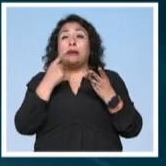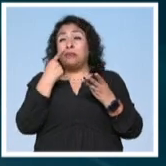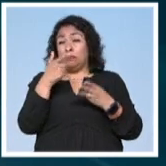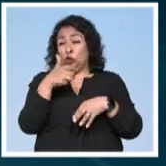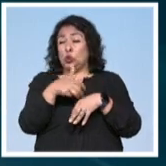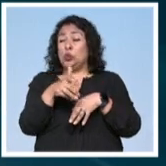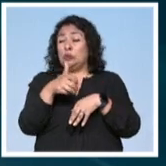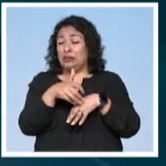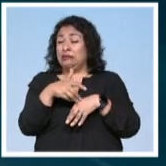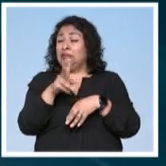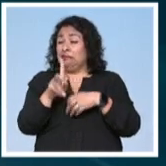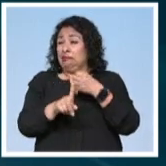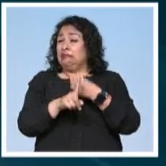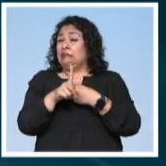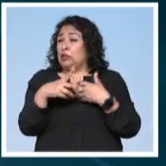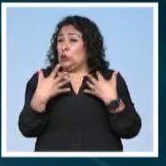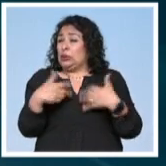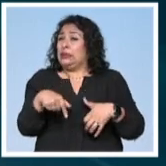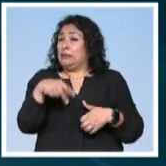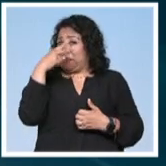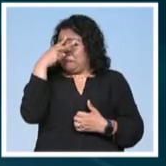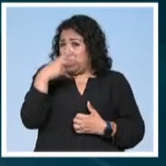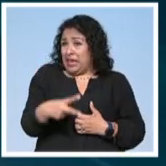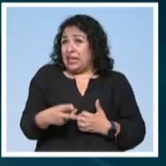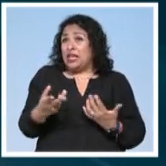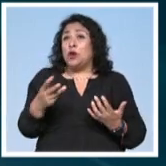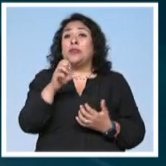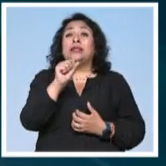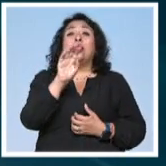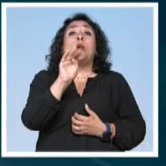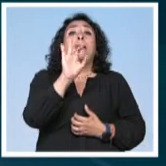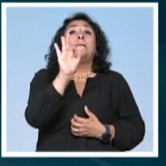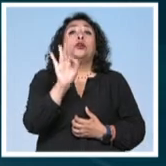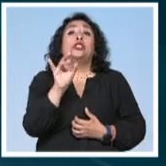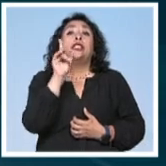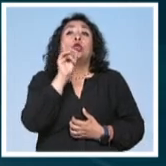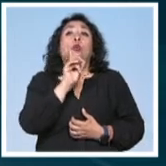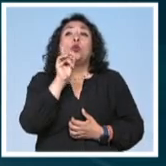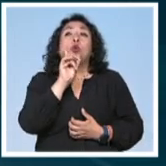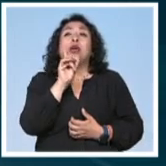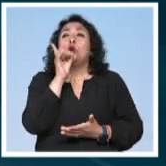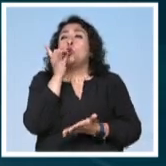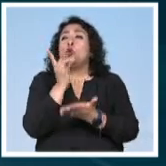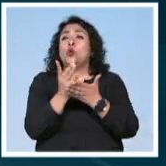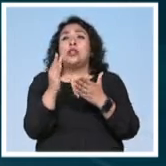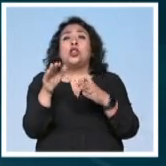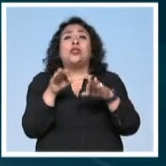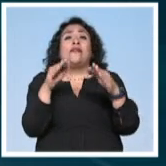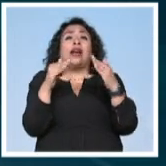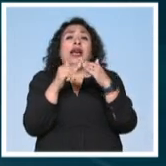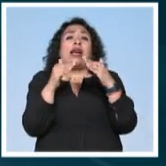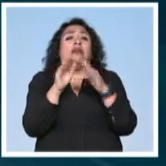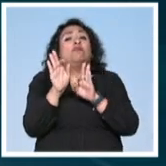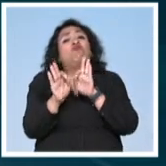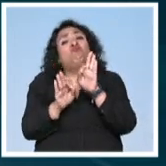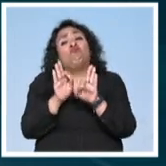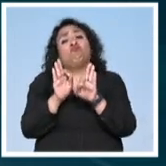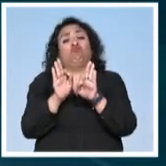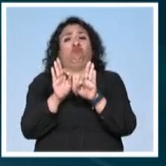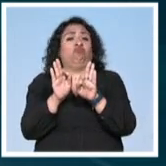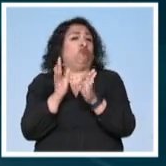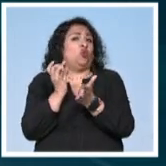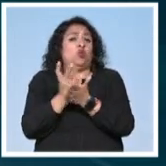cifras muy problemáticas en México. El 69% de las mujeres se dedica exclusivamente a labores de cuidado y del